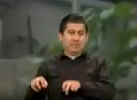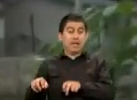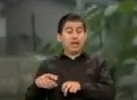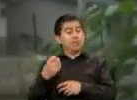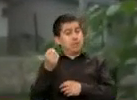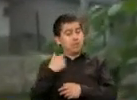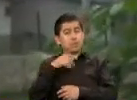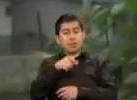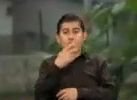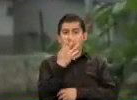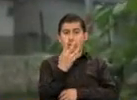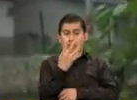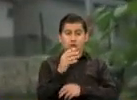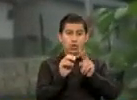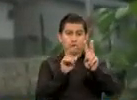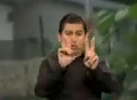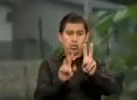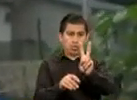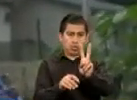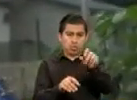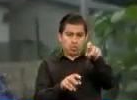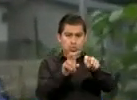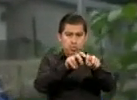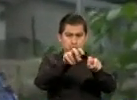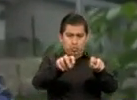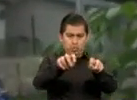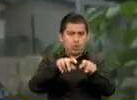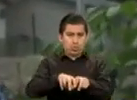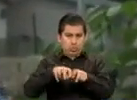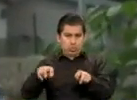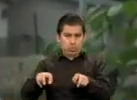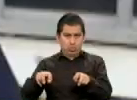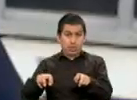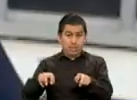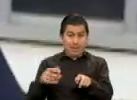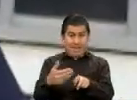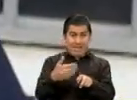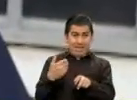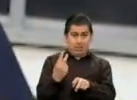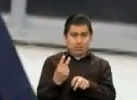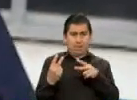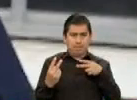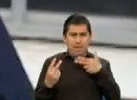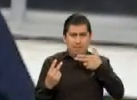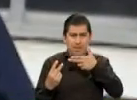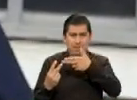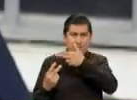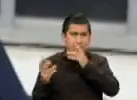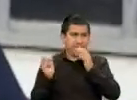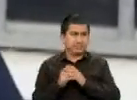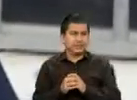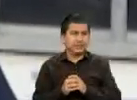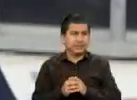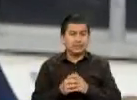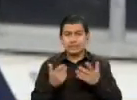4 personas, pero están direccionados solamente para las personas que estaban ocupando el asiento posterior. No hay nada cierto, no se maneja